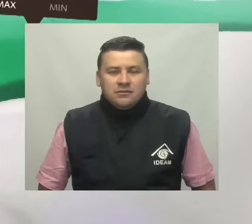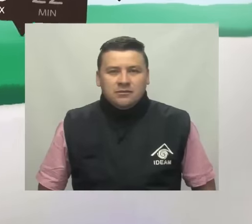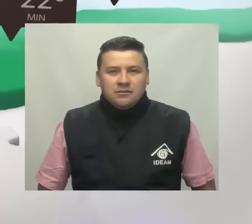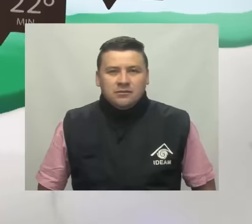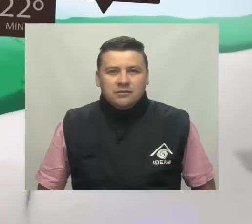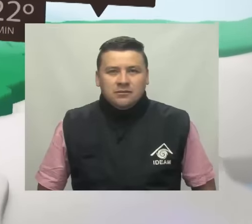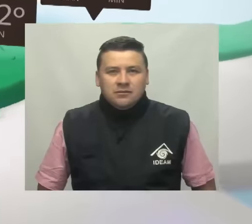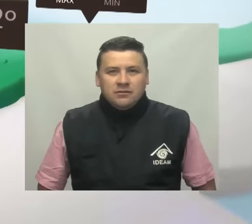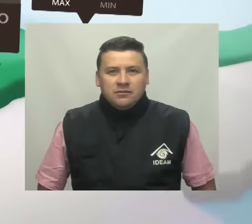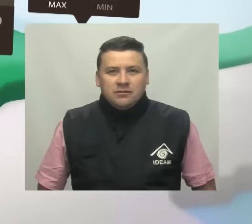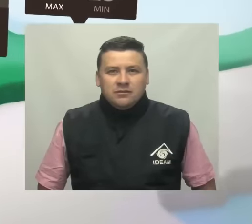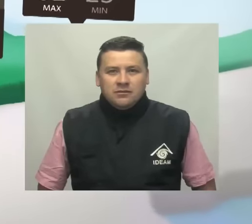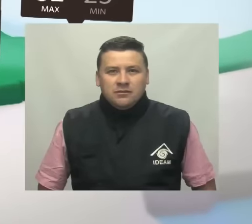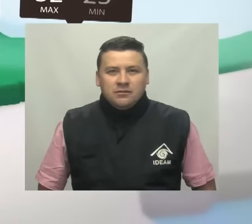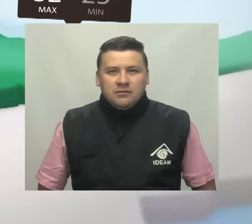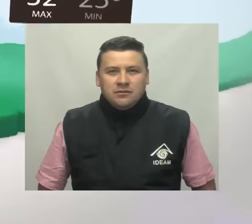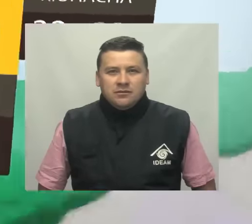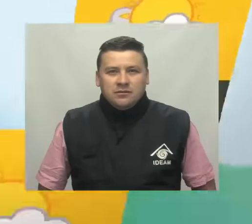Música